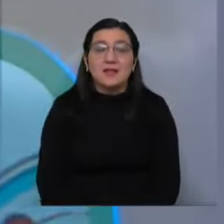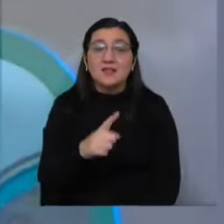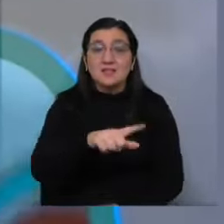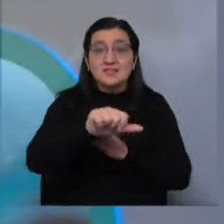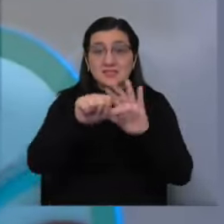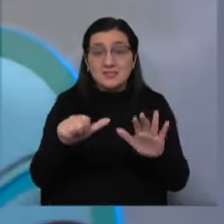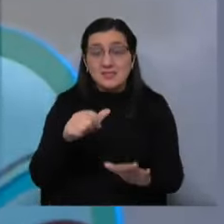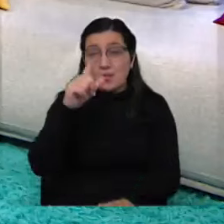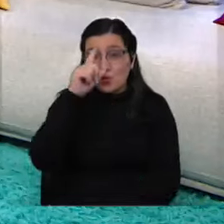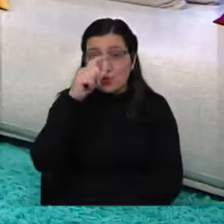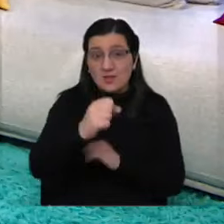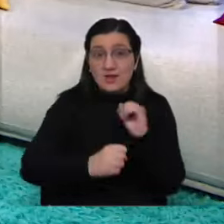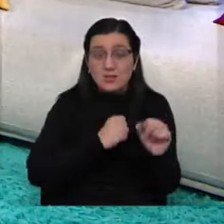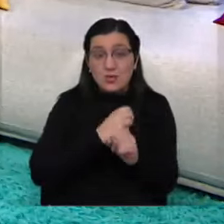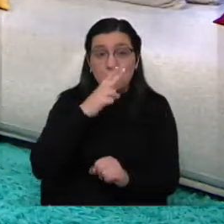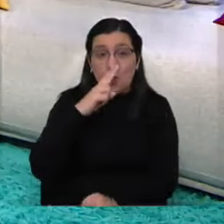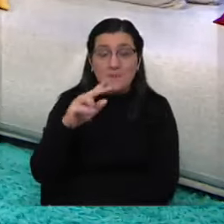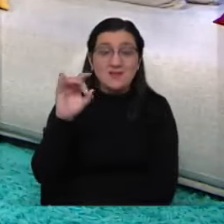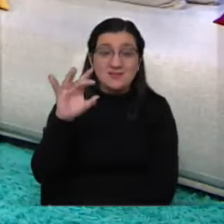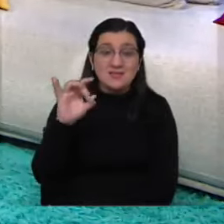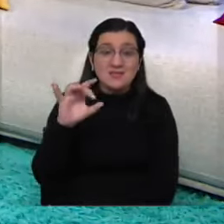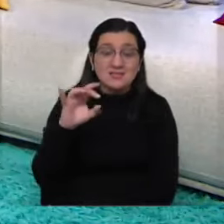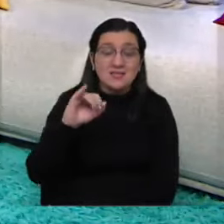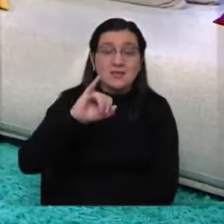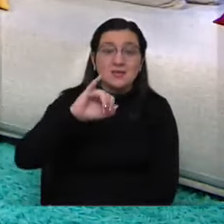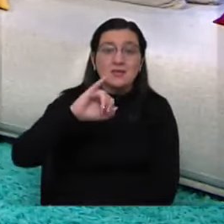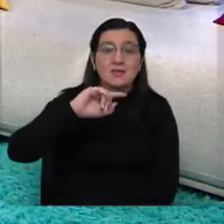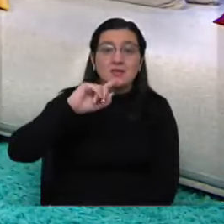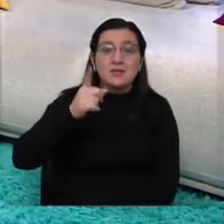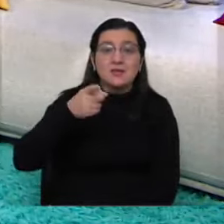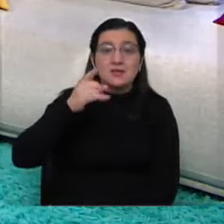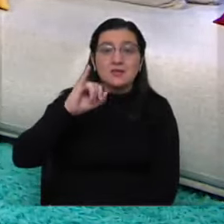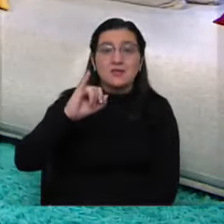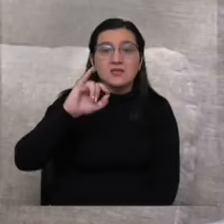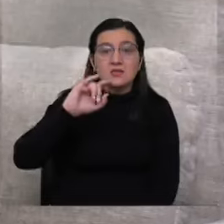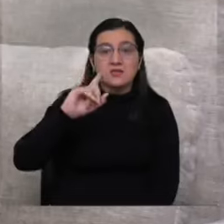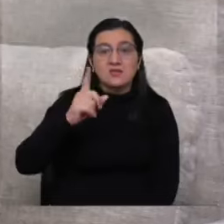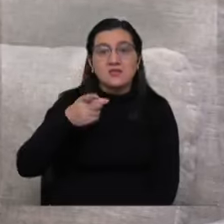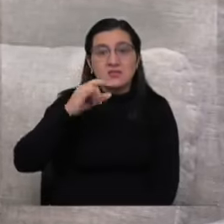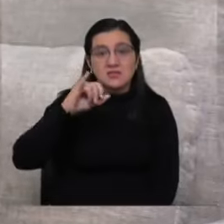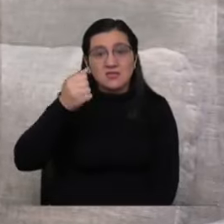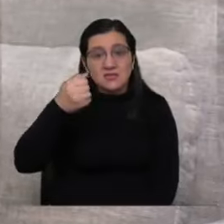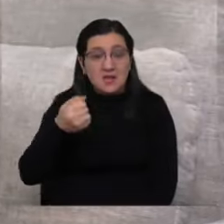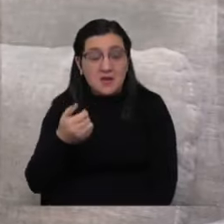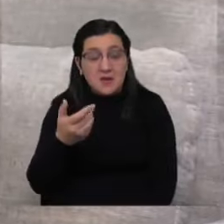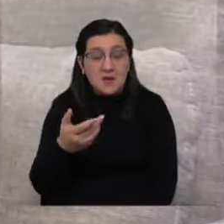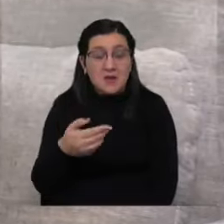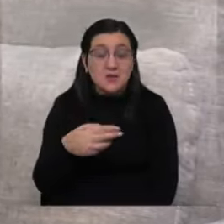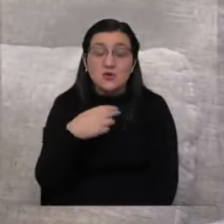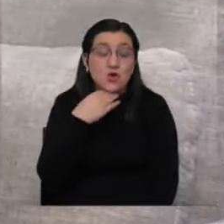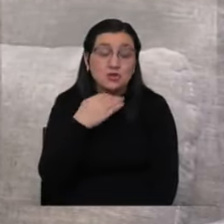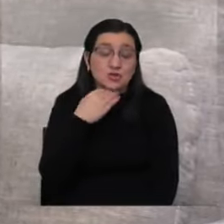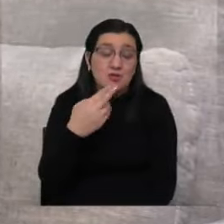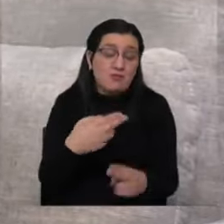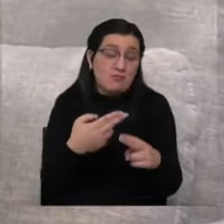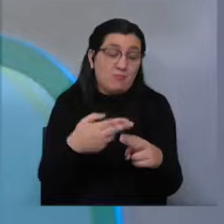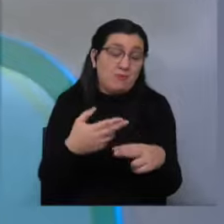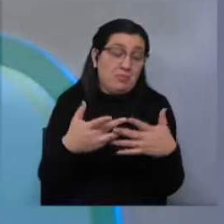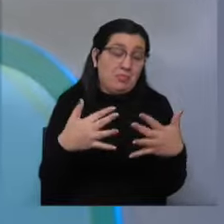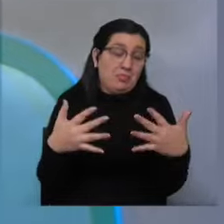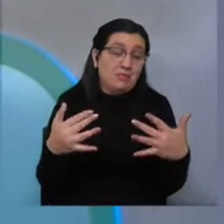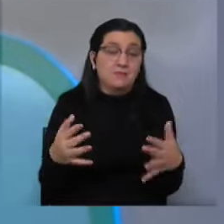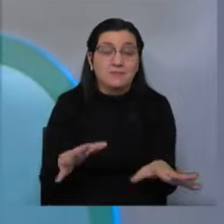de julio del 2015 shia o s nadie sabe chicha chicha yo no me